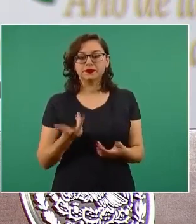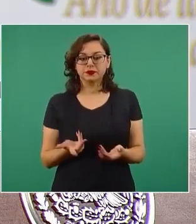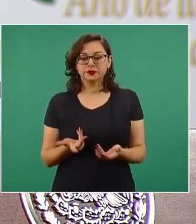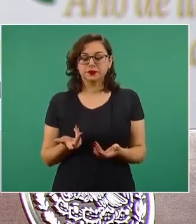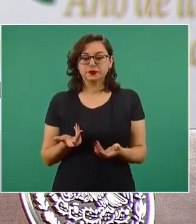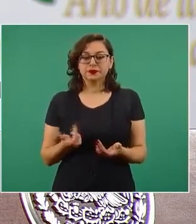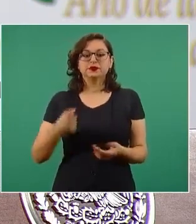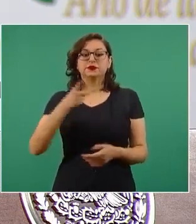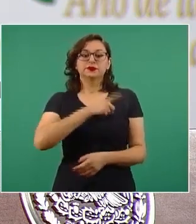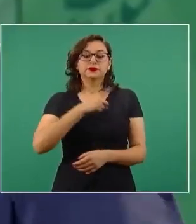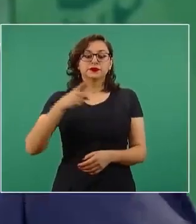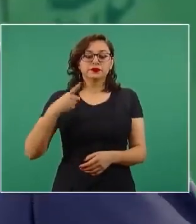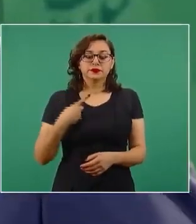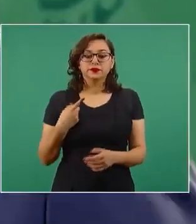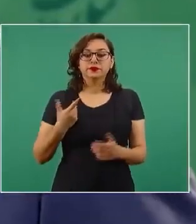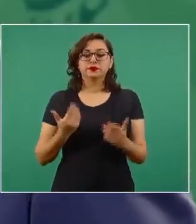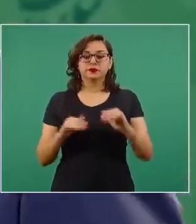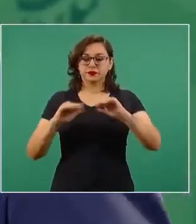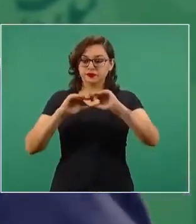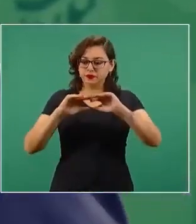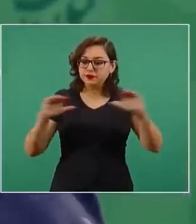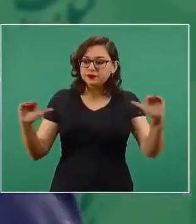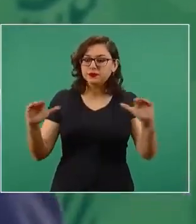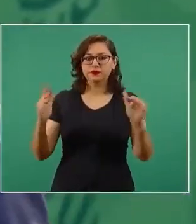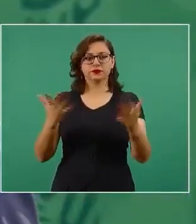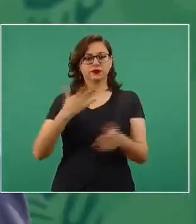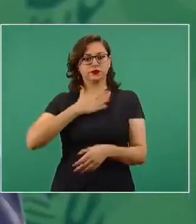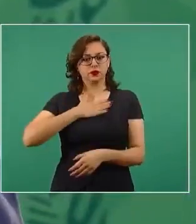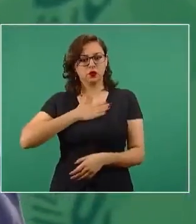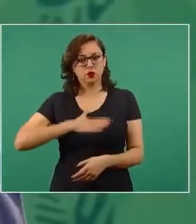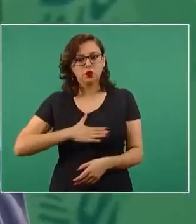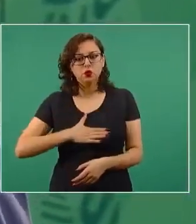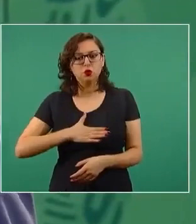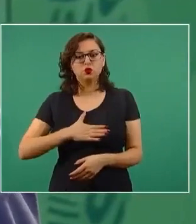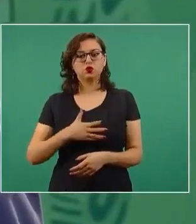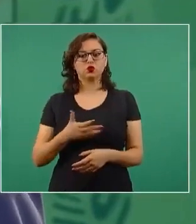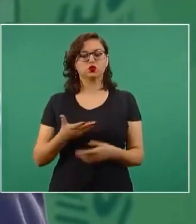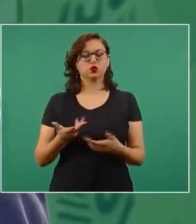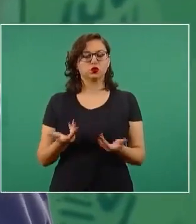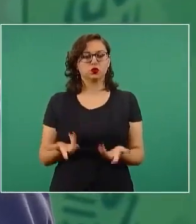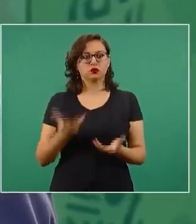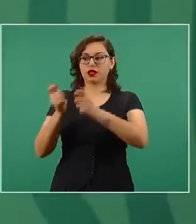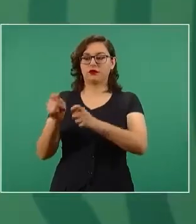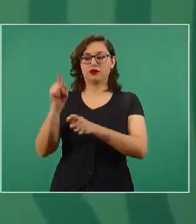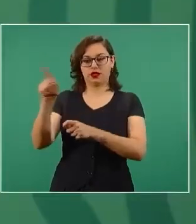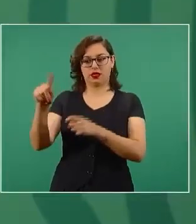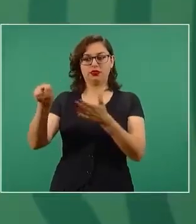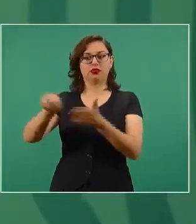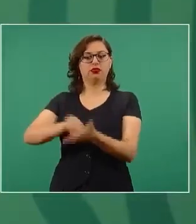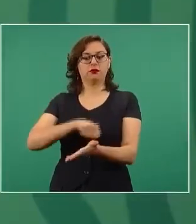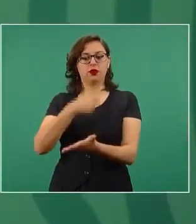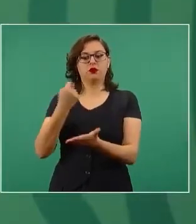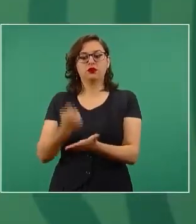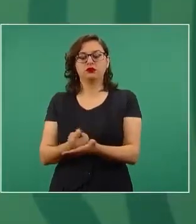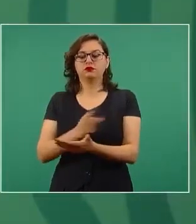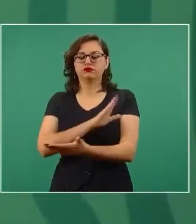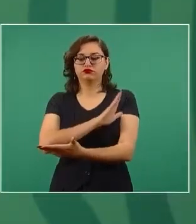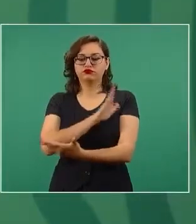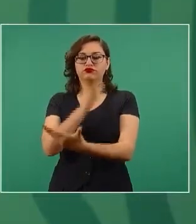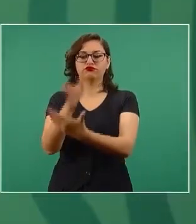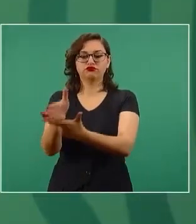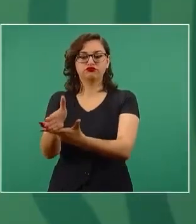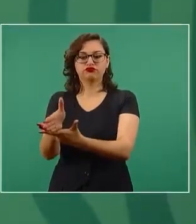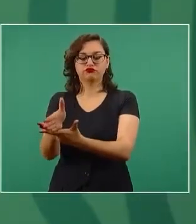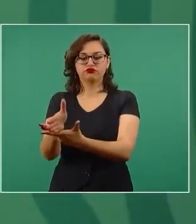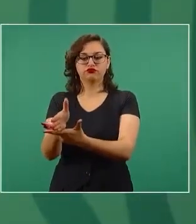méxico andrés manuel lópez obrador recordó que él fue quien exhibió el pasado 7 de mayo con tarjeta rosa en mano el candidato de la alianza va